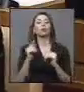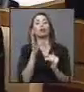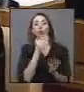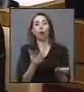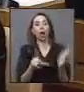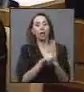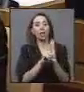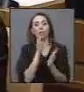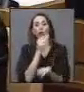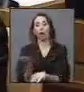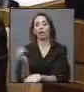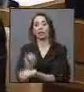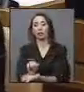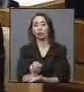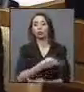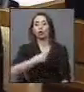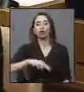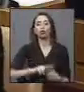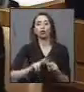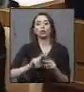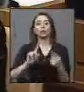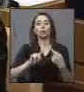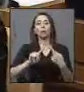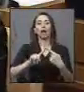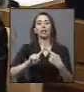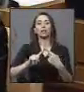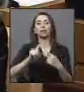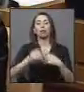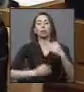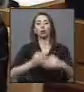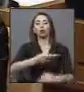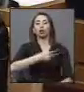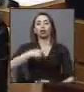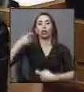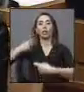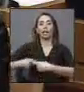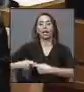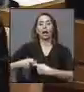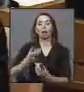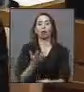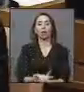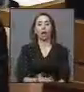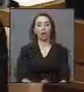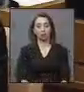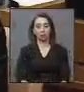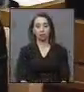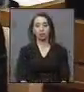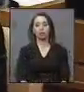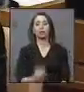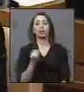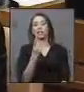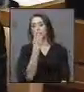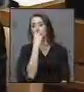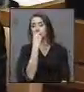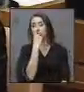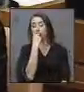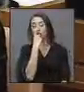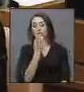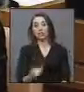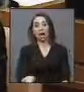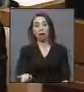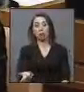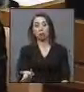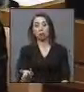no hay institucionalidad, estamos haciéndonos parte de un proceso que nosotros mismos negamos que existe. Esta es una hipocresía sin